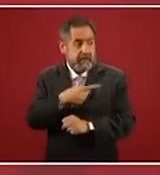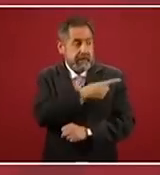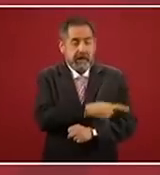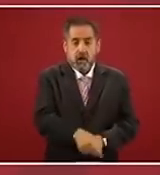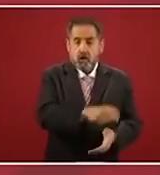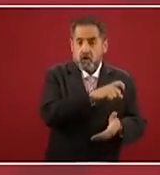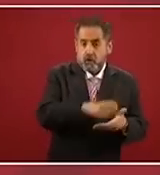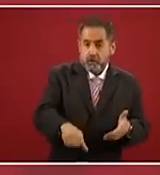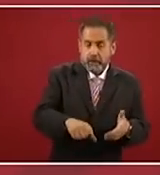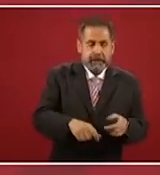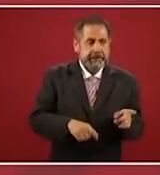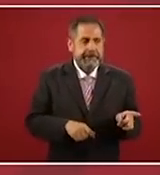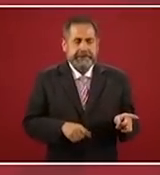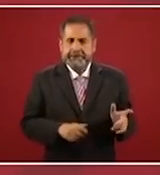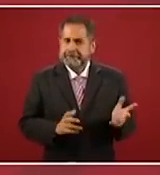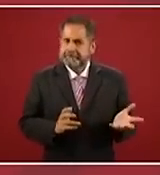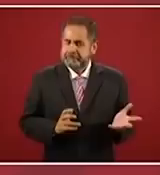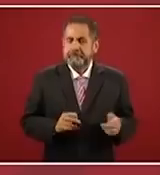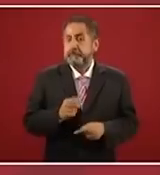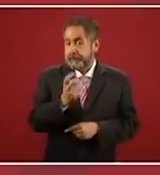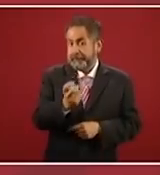Eso es lo que está